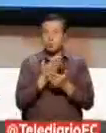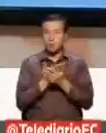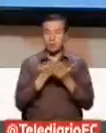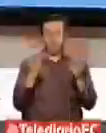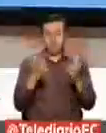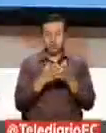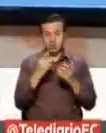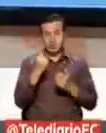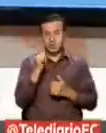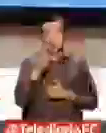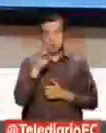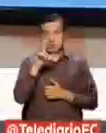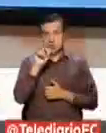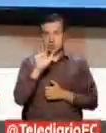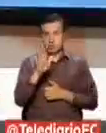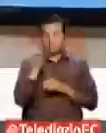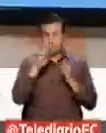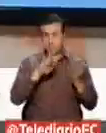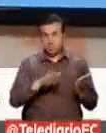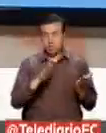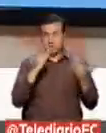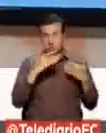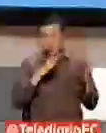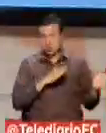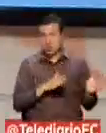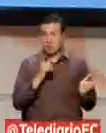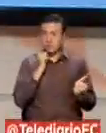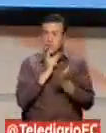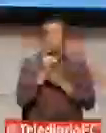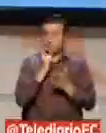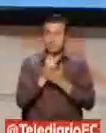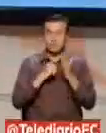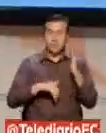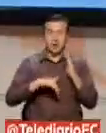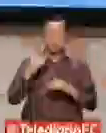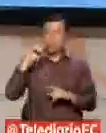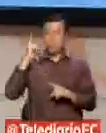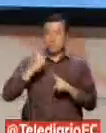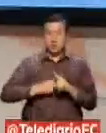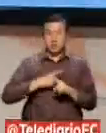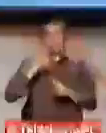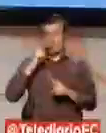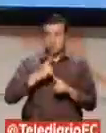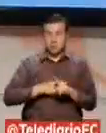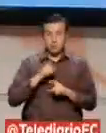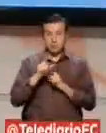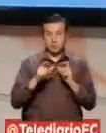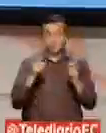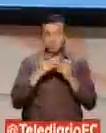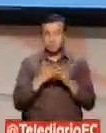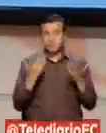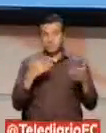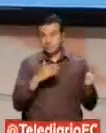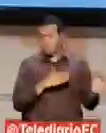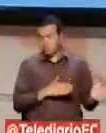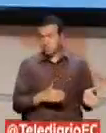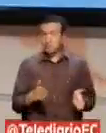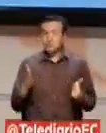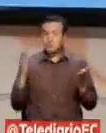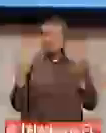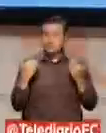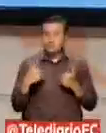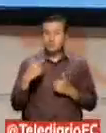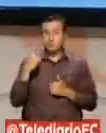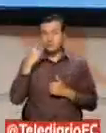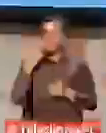el general Gabela, previo a su muerte, tuvo una persecución, es más, más de un mes tuvo personas vinculadas a las Fuerzas Armadas